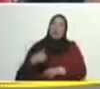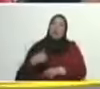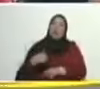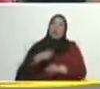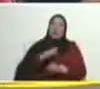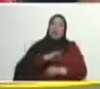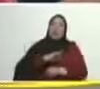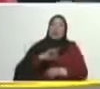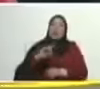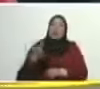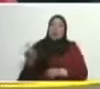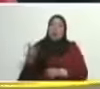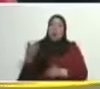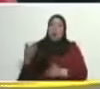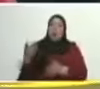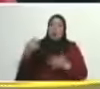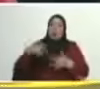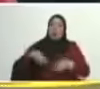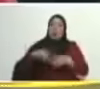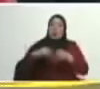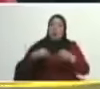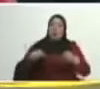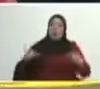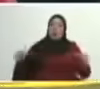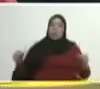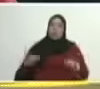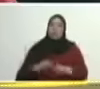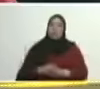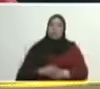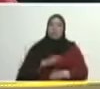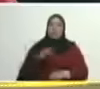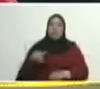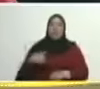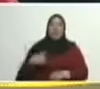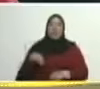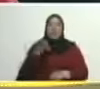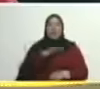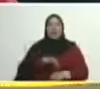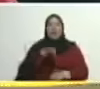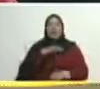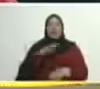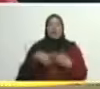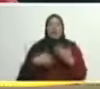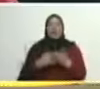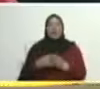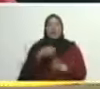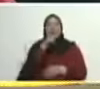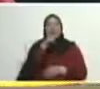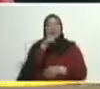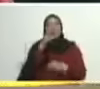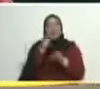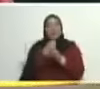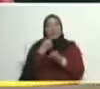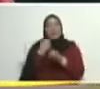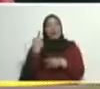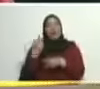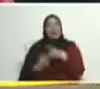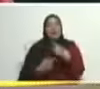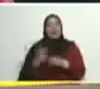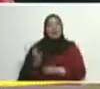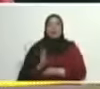arbitraria de territorio que debe definirse de acuerdo a